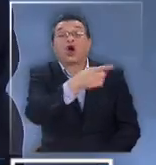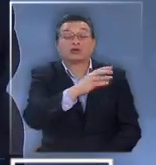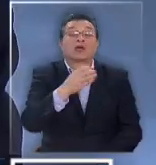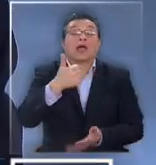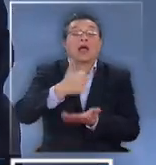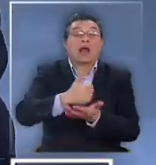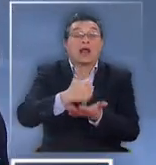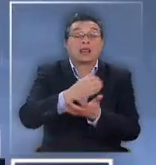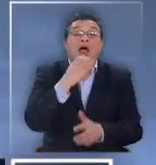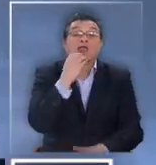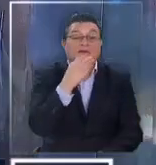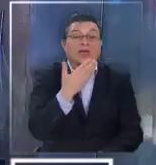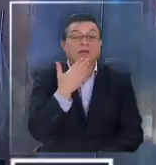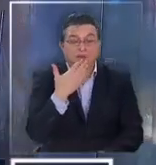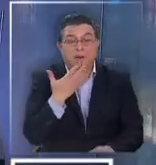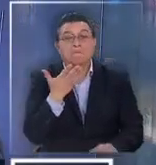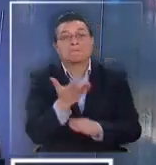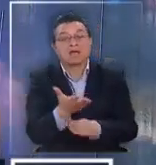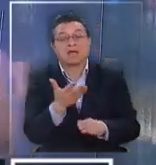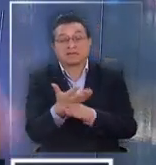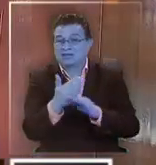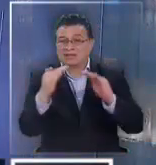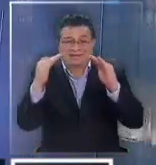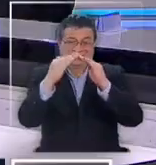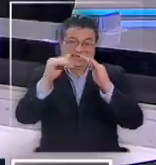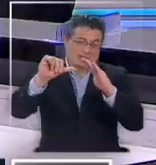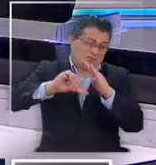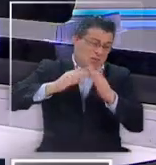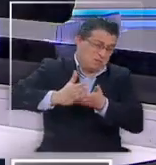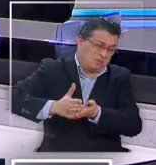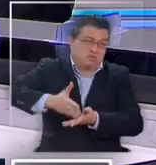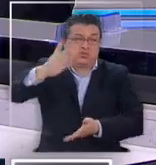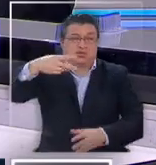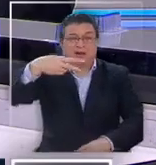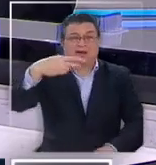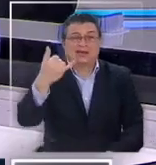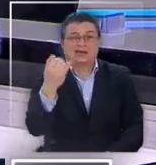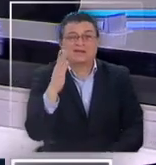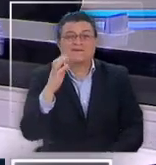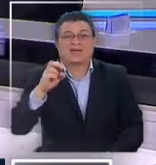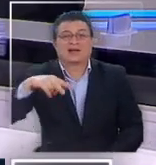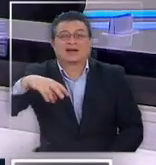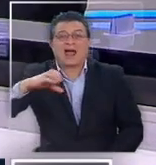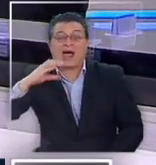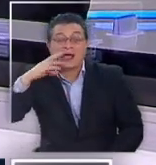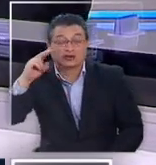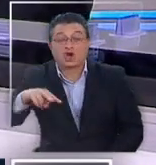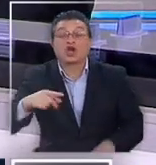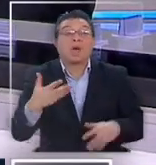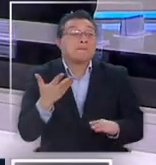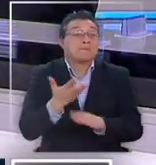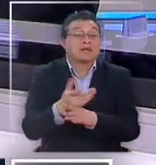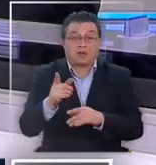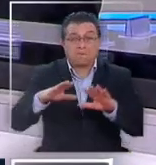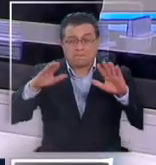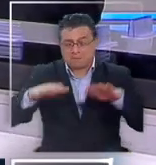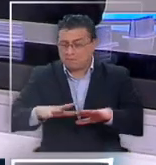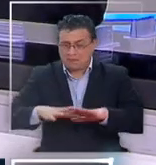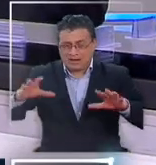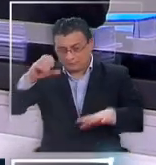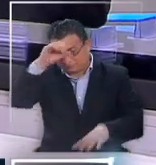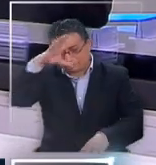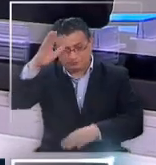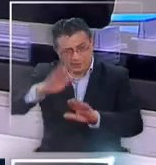antofagasta también pidiendo en hibernación y hay parte de la población que pide también en bajar más la actividad